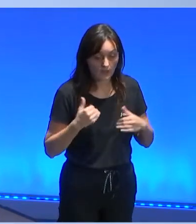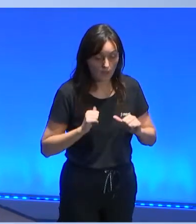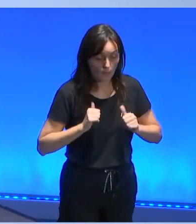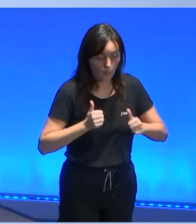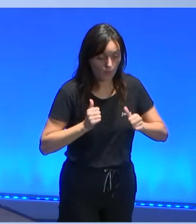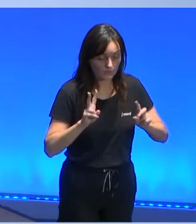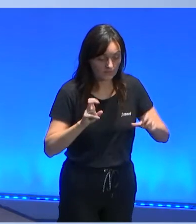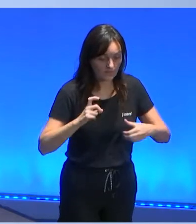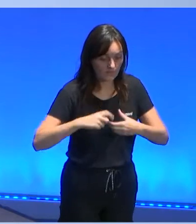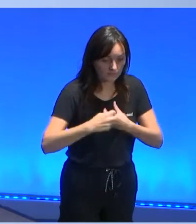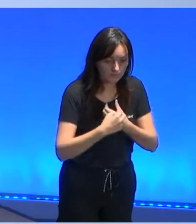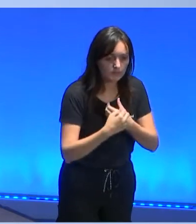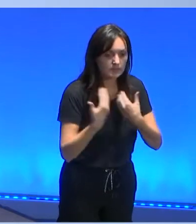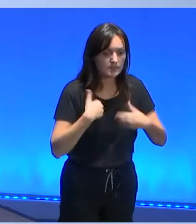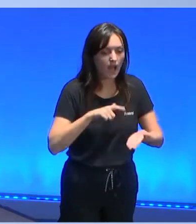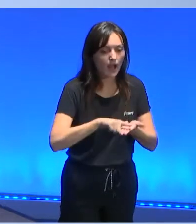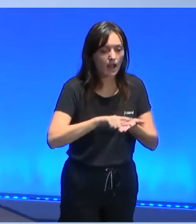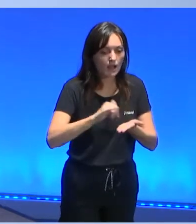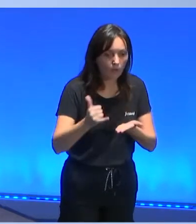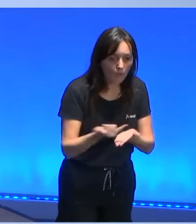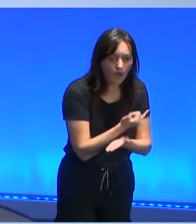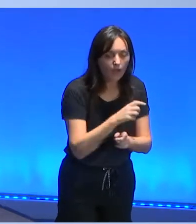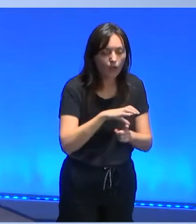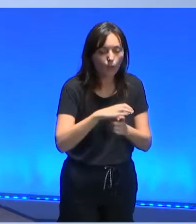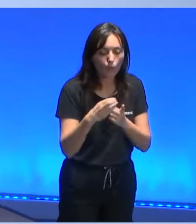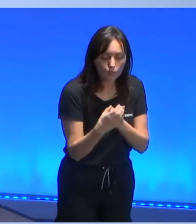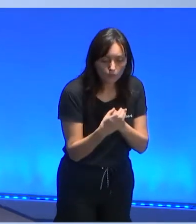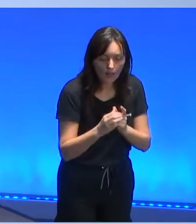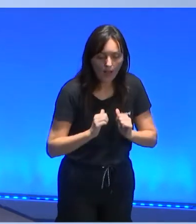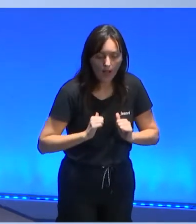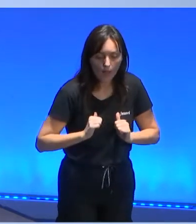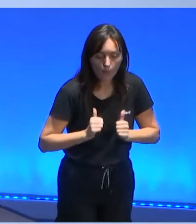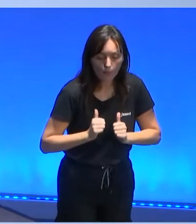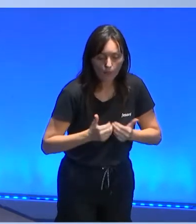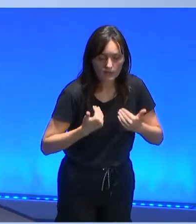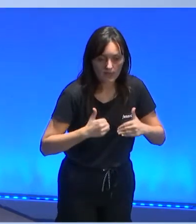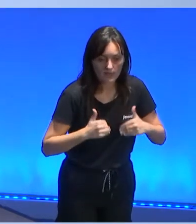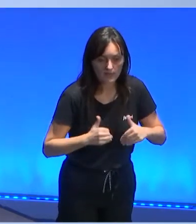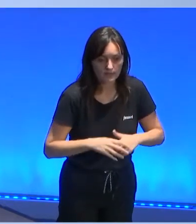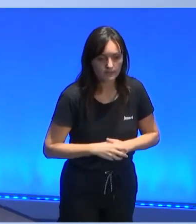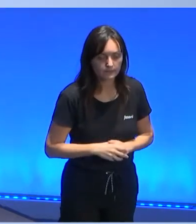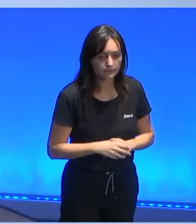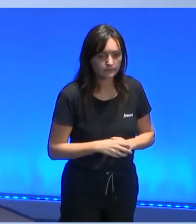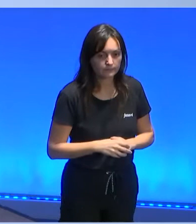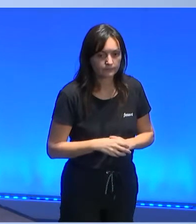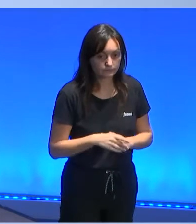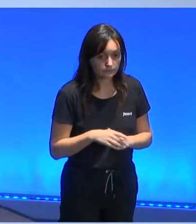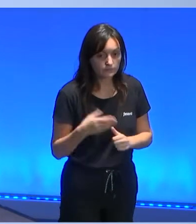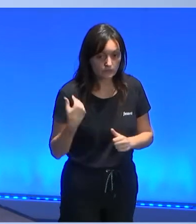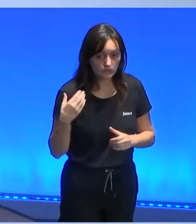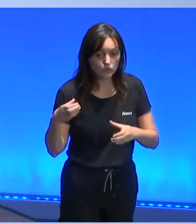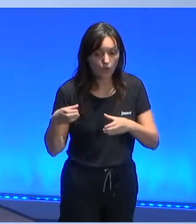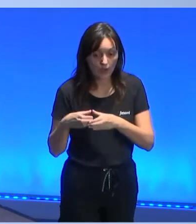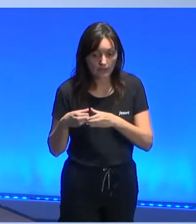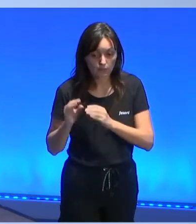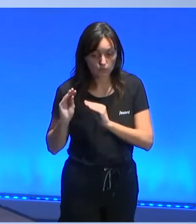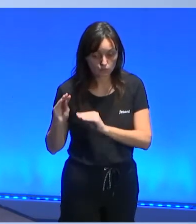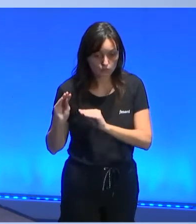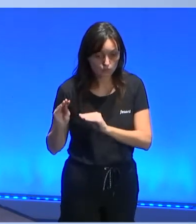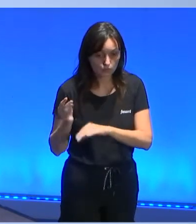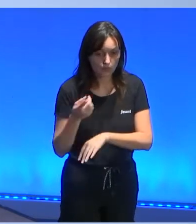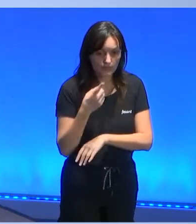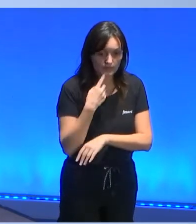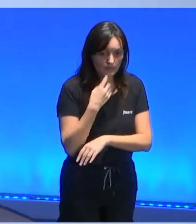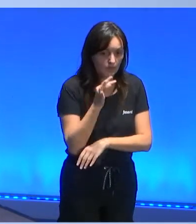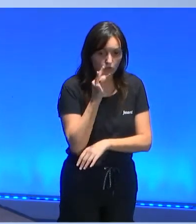ya tenemos un lenguaje y una cultura iniciática, que como muy bien decía parte del equipo de Tonucci, hay quien